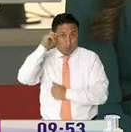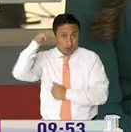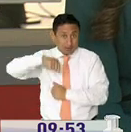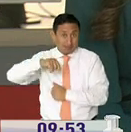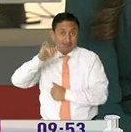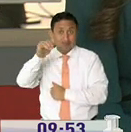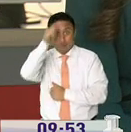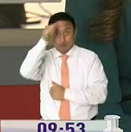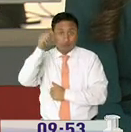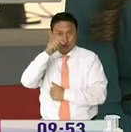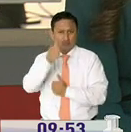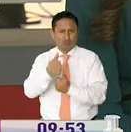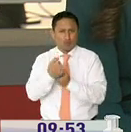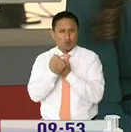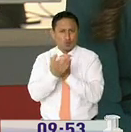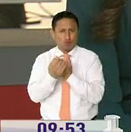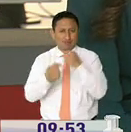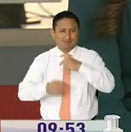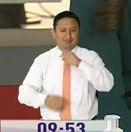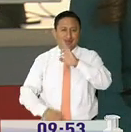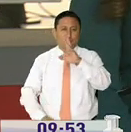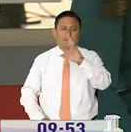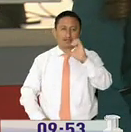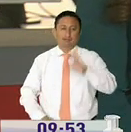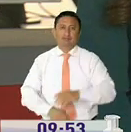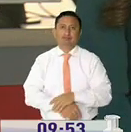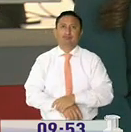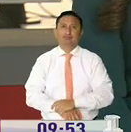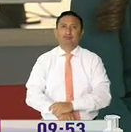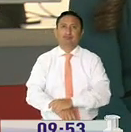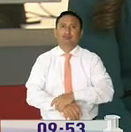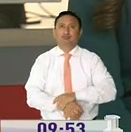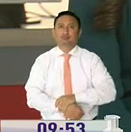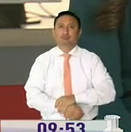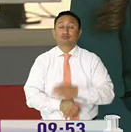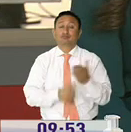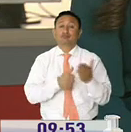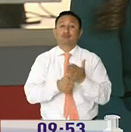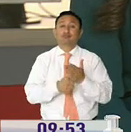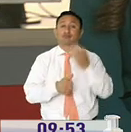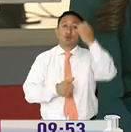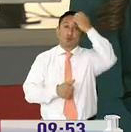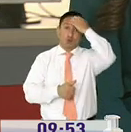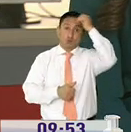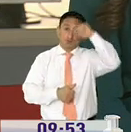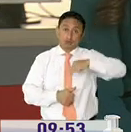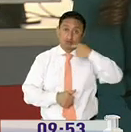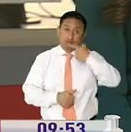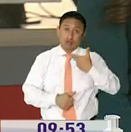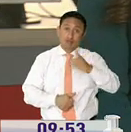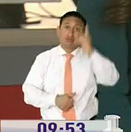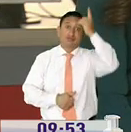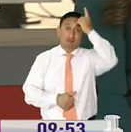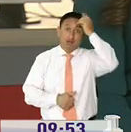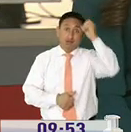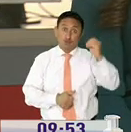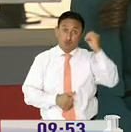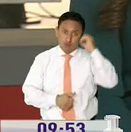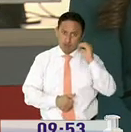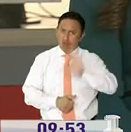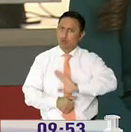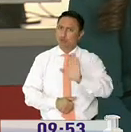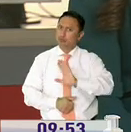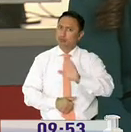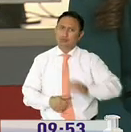de semana usted va a estar muy bien informado aquí en TVC. Ahora le contamos que la ministra de Educación, Monserrat Kramer, reiteró que las tareas no son obligatorias en el